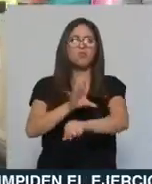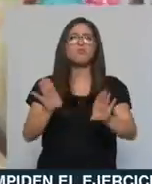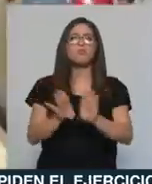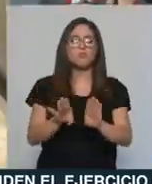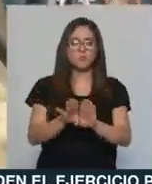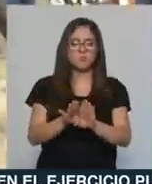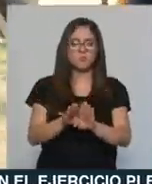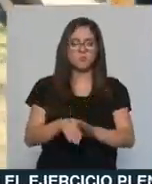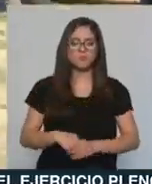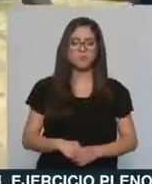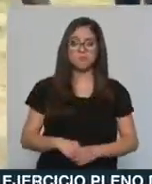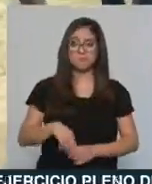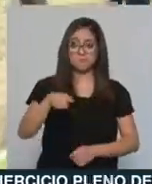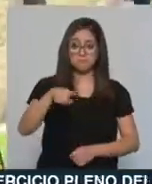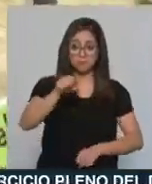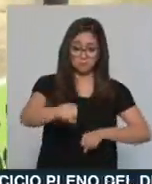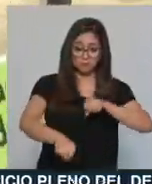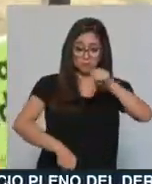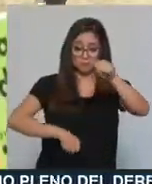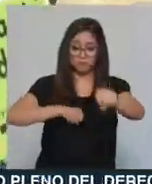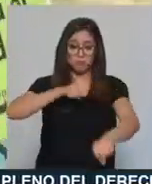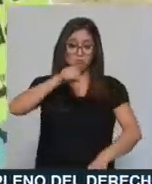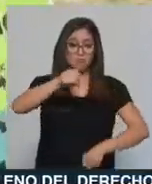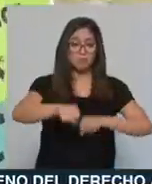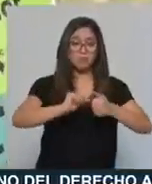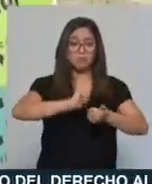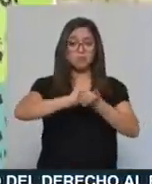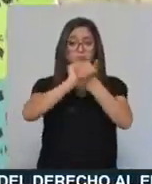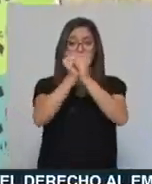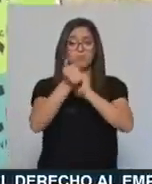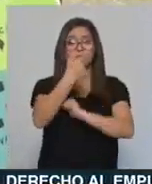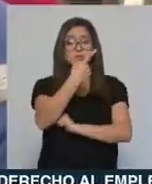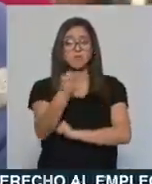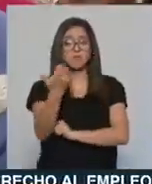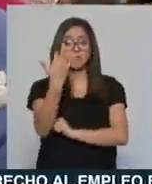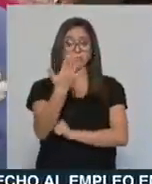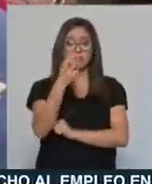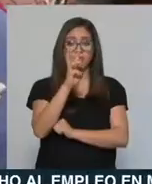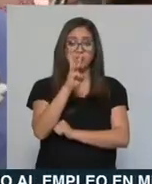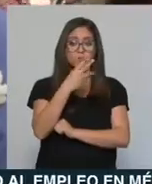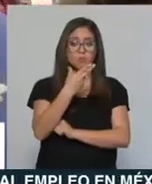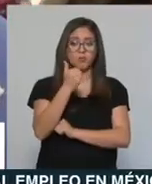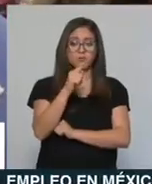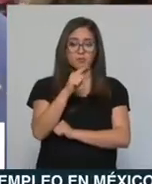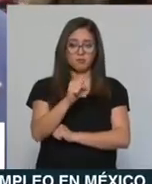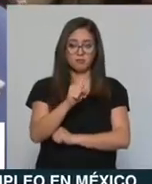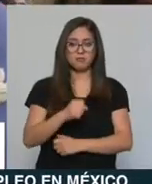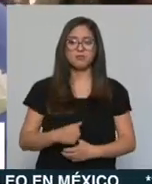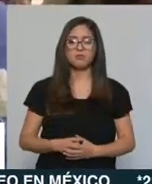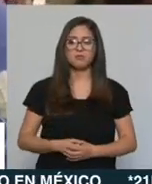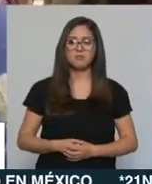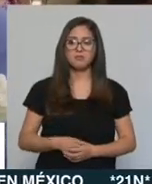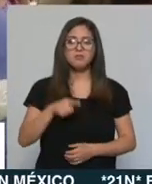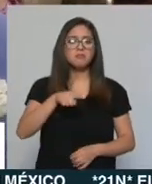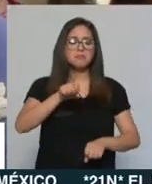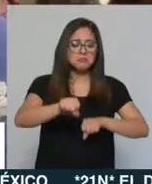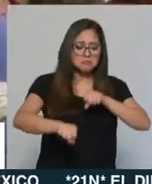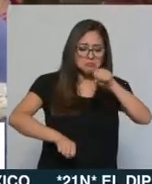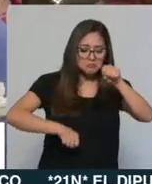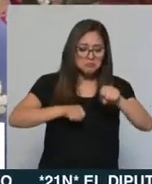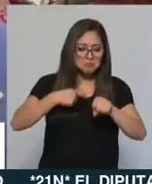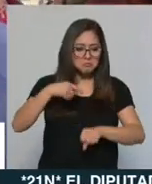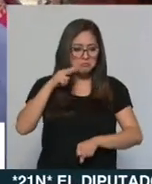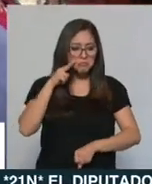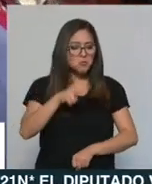bicicleta. Con tan solo pedalear, consiguió generar 150 watts. Me parece fascinante y una alternativa